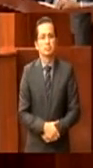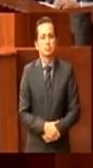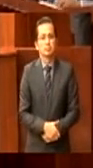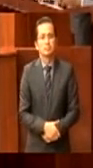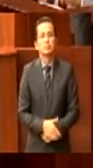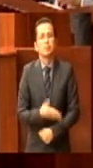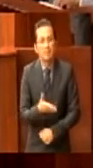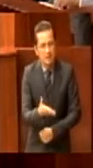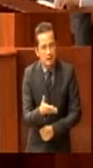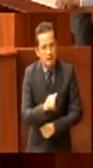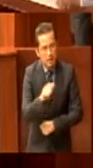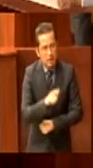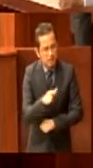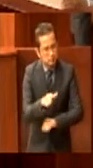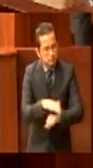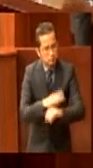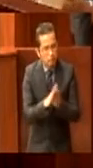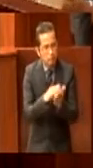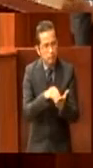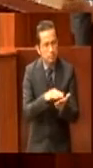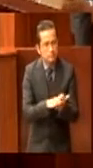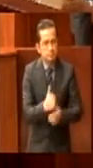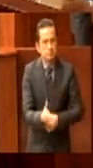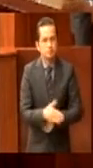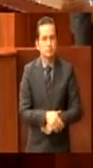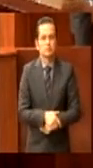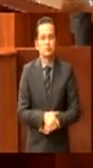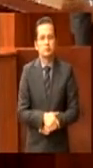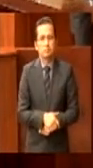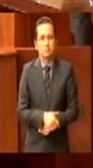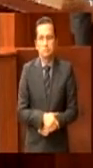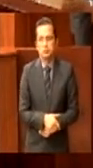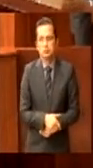tomamos nota por favor se toman otro presidente